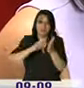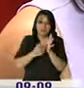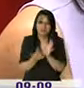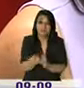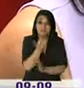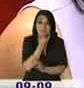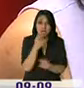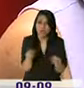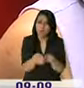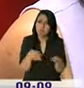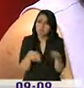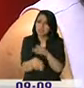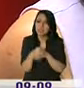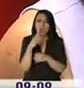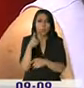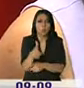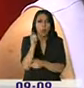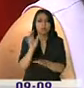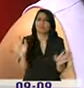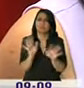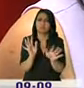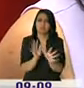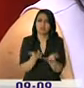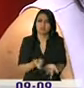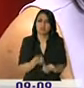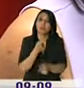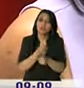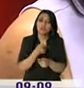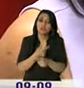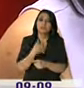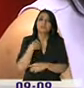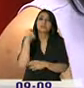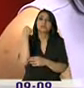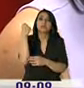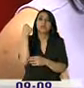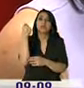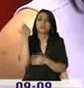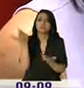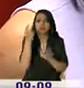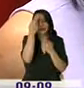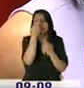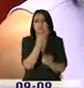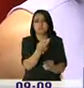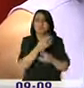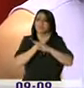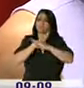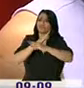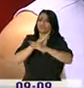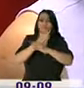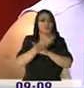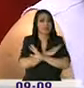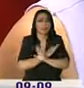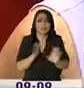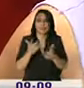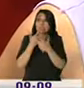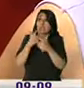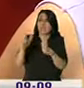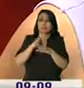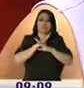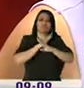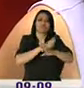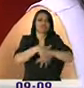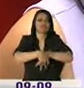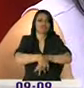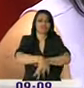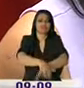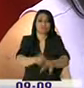Y nosotros hemos hecho uso de nuestro ejercicio a la resistencia y en ese sentido, esperamos que